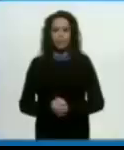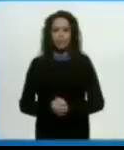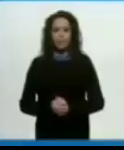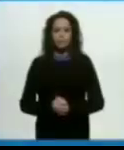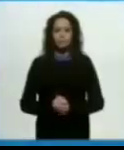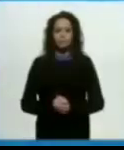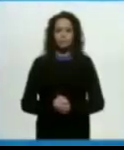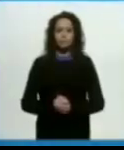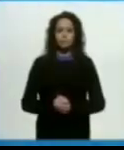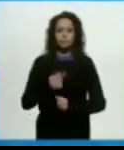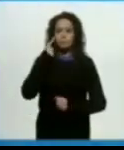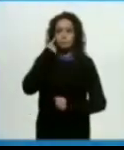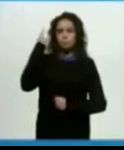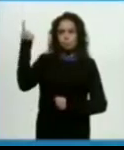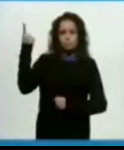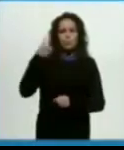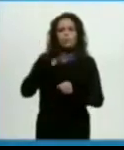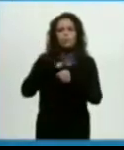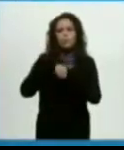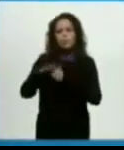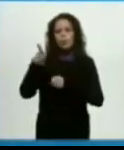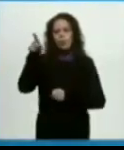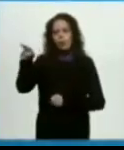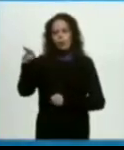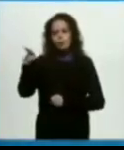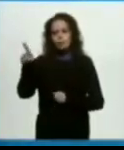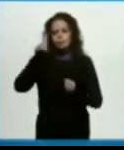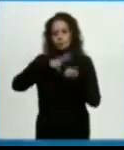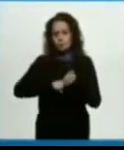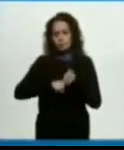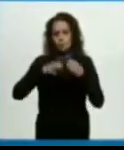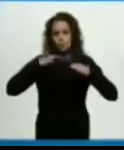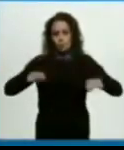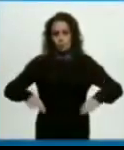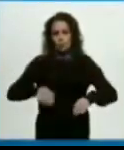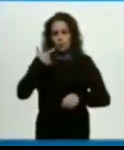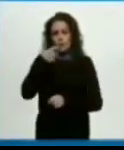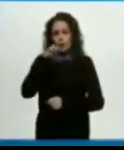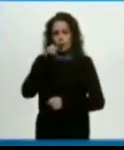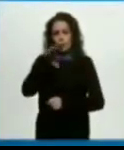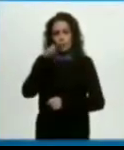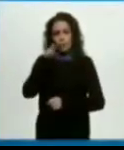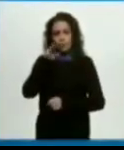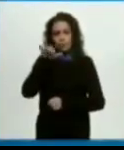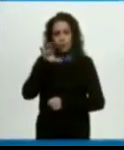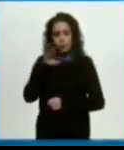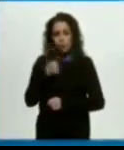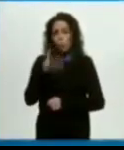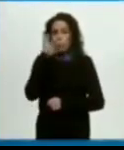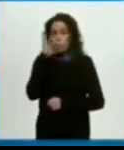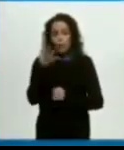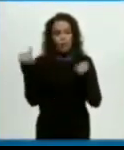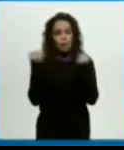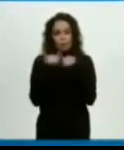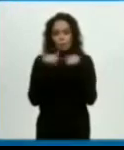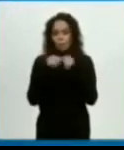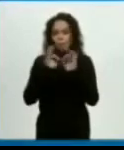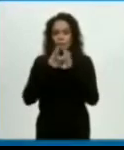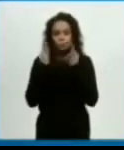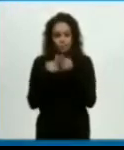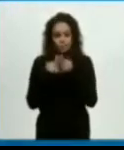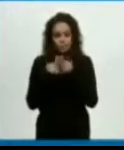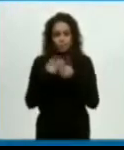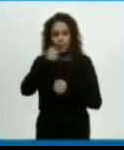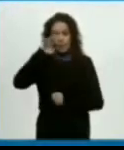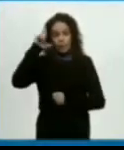¿Cuál de las siguientes opciones presenta un cuerpo geométrico que tiene cuatro caras iguales? Primero hay que recordar que es un